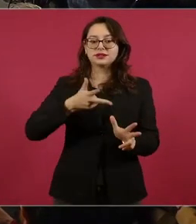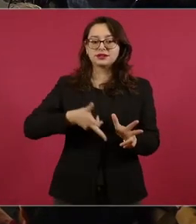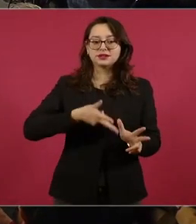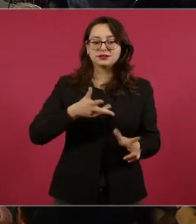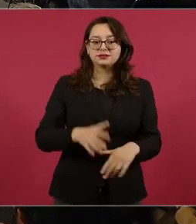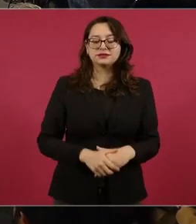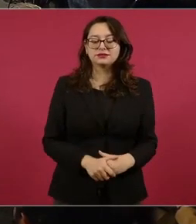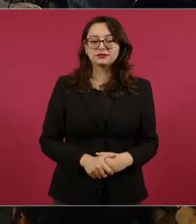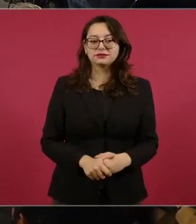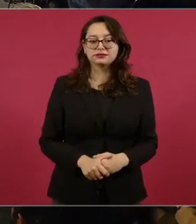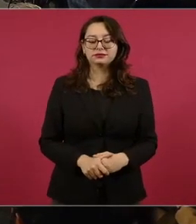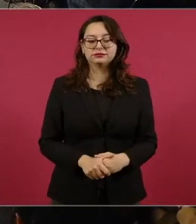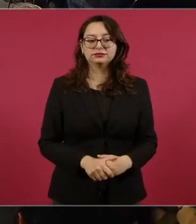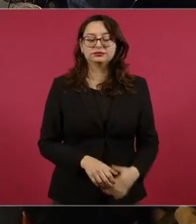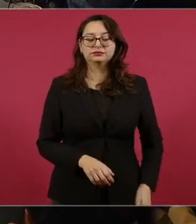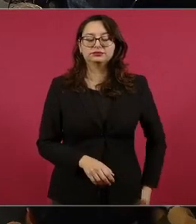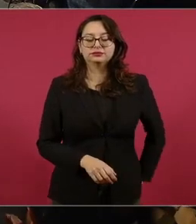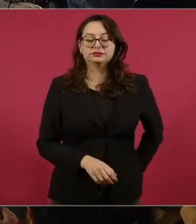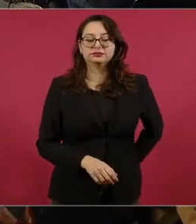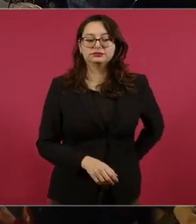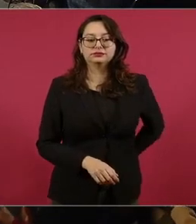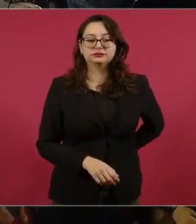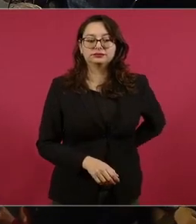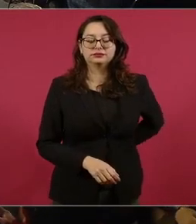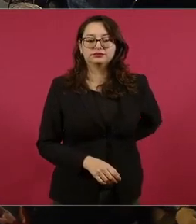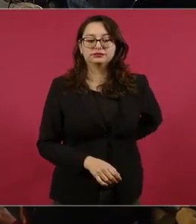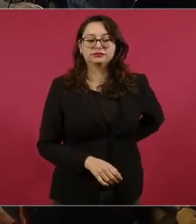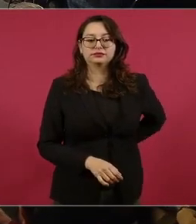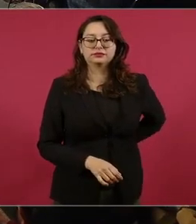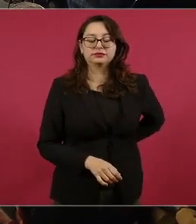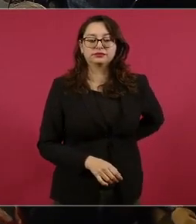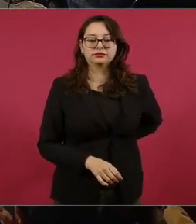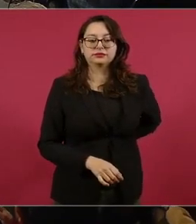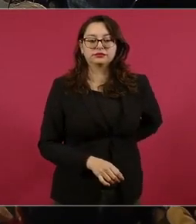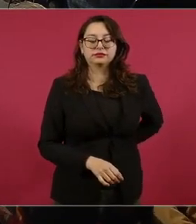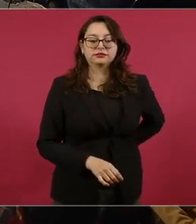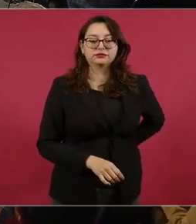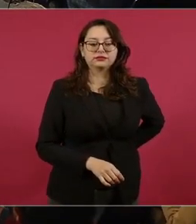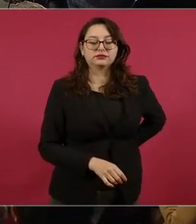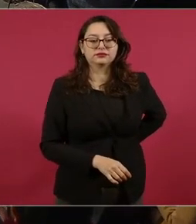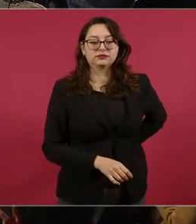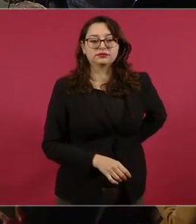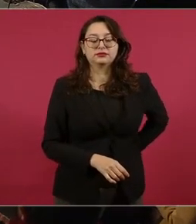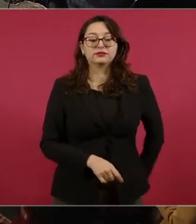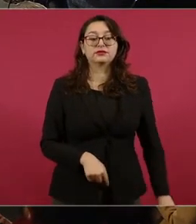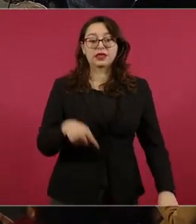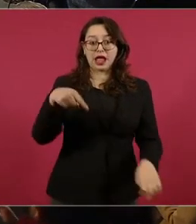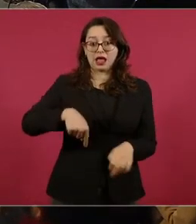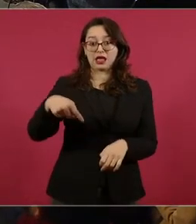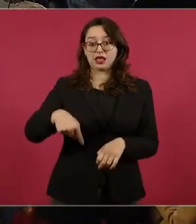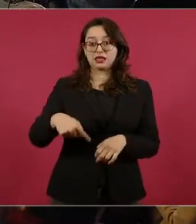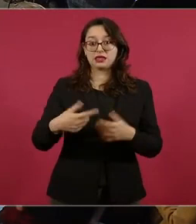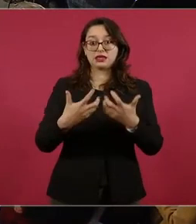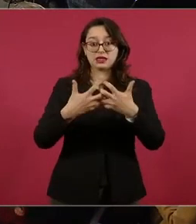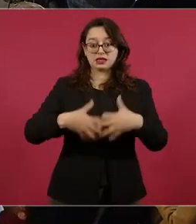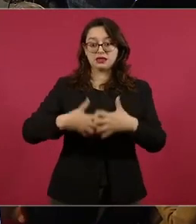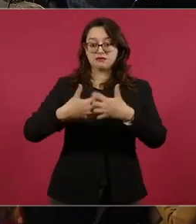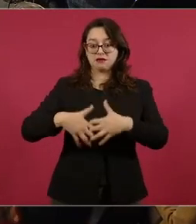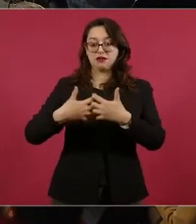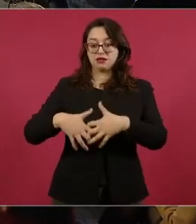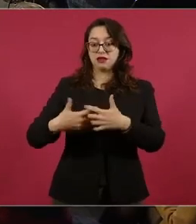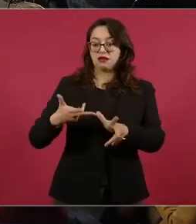empleos no en todos los países hay fábricas de trenes nosotros